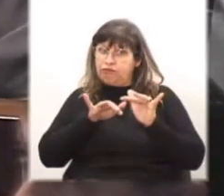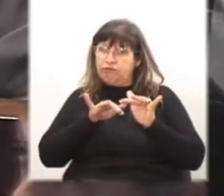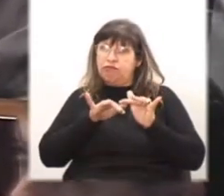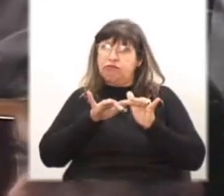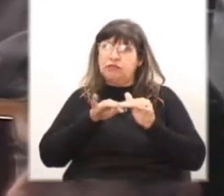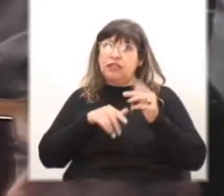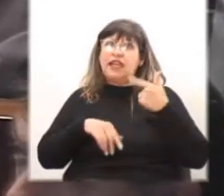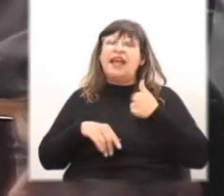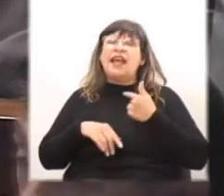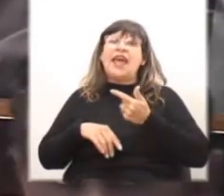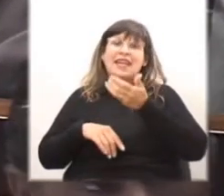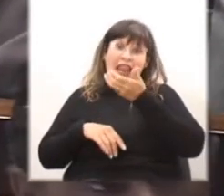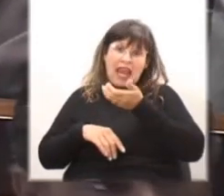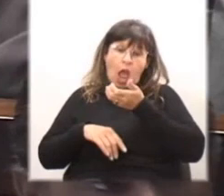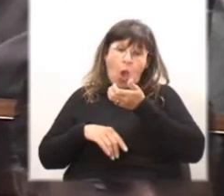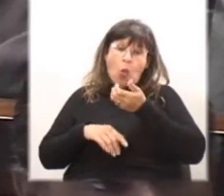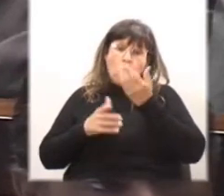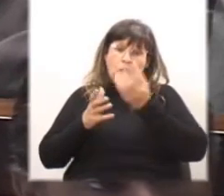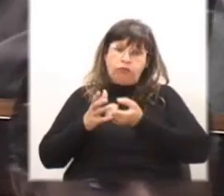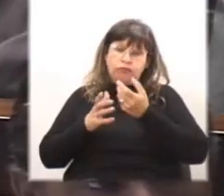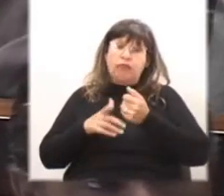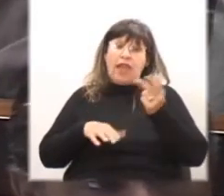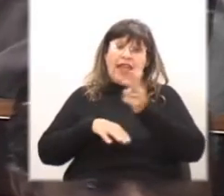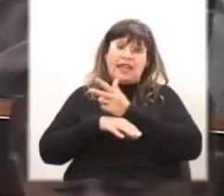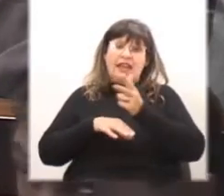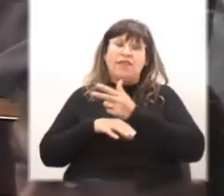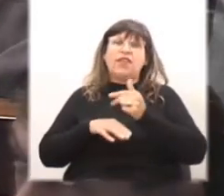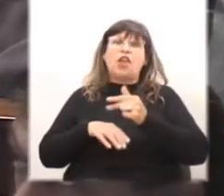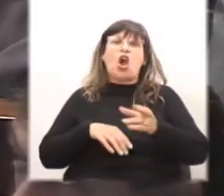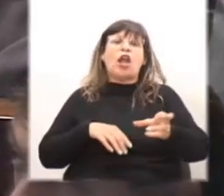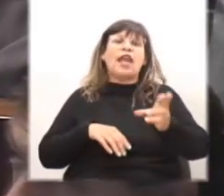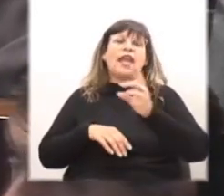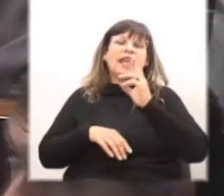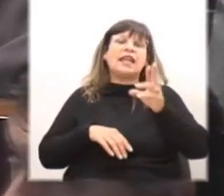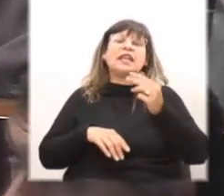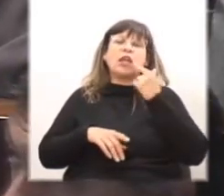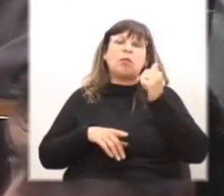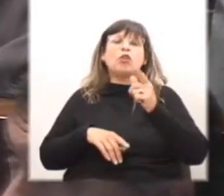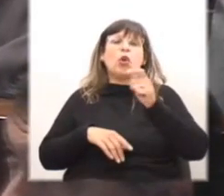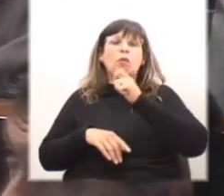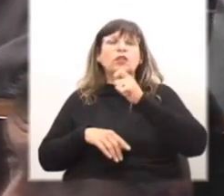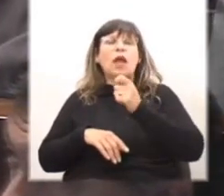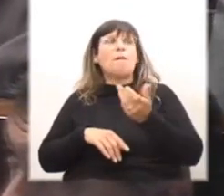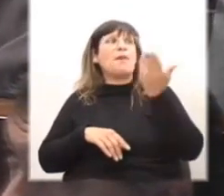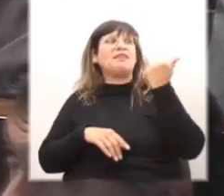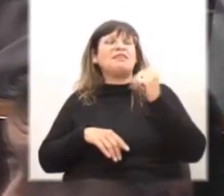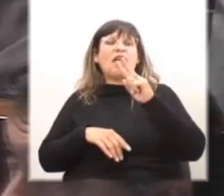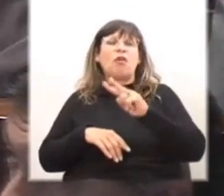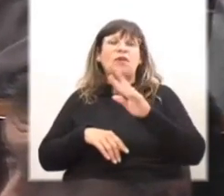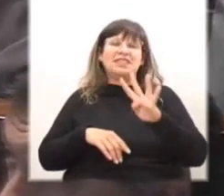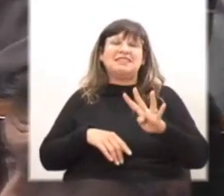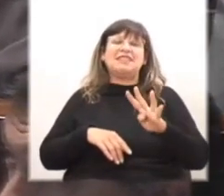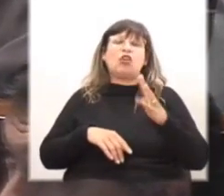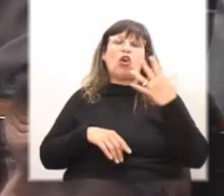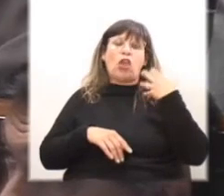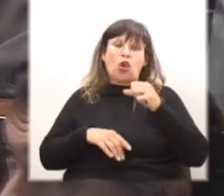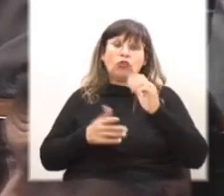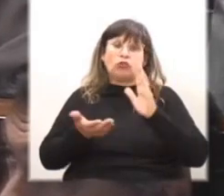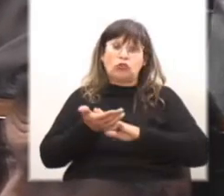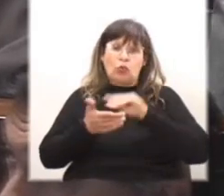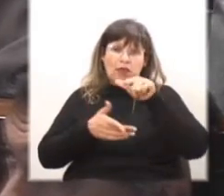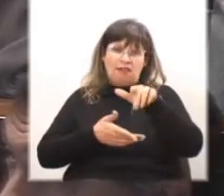en el audio, en el video que le respondió a un periodista el pasado 25 de agosto sobre